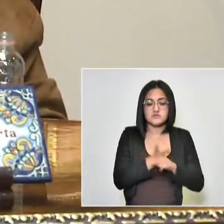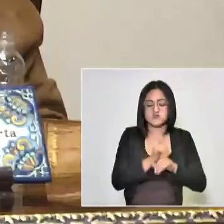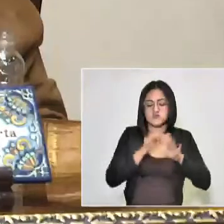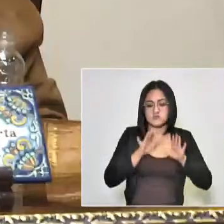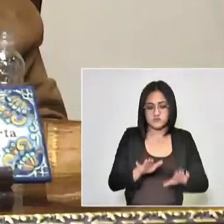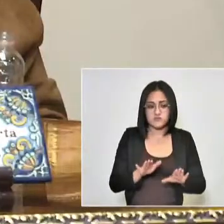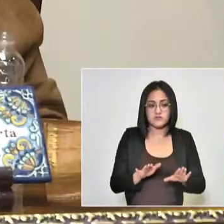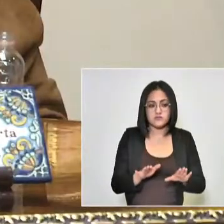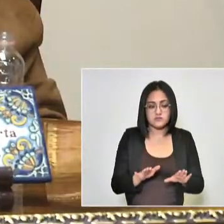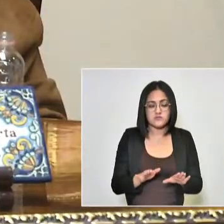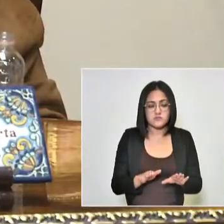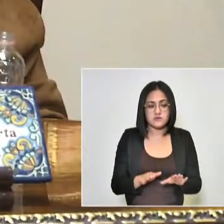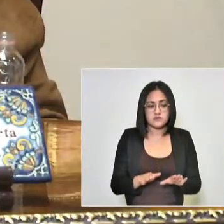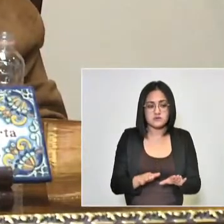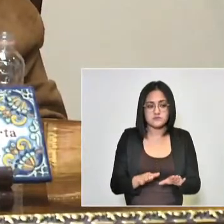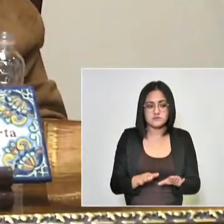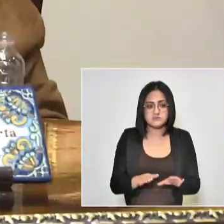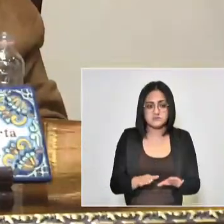información